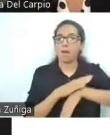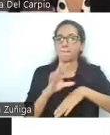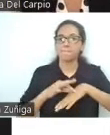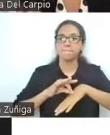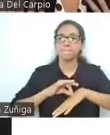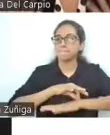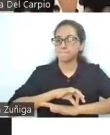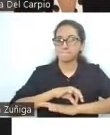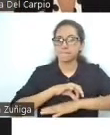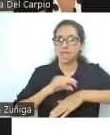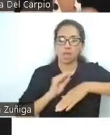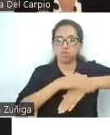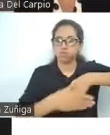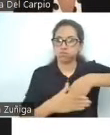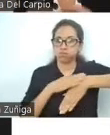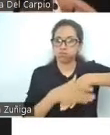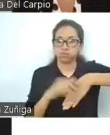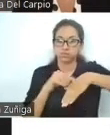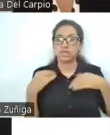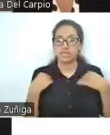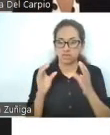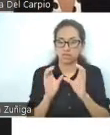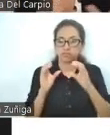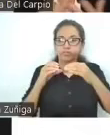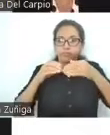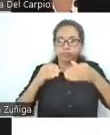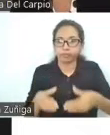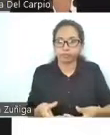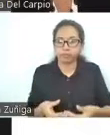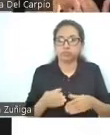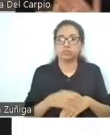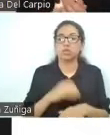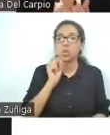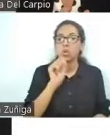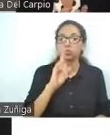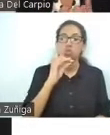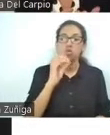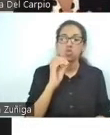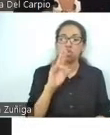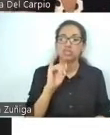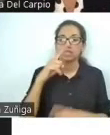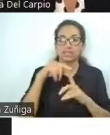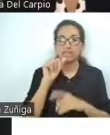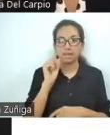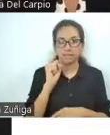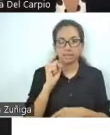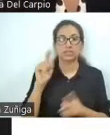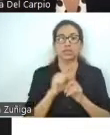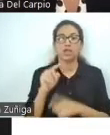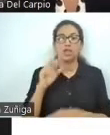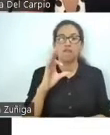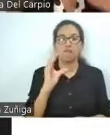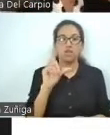vestíbulo, por piel. Esta piel está llena de glándulas sebáceas, glándulas sudoríparas, folículos pilosos.